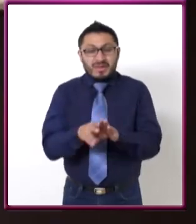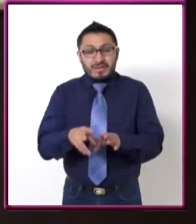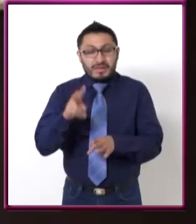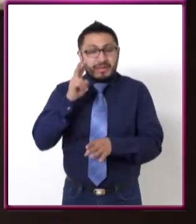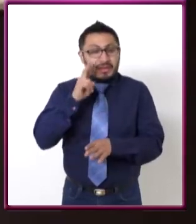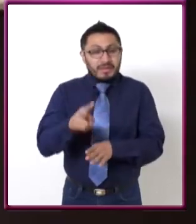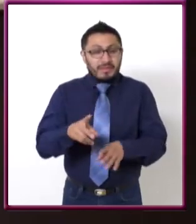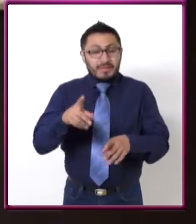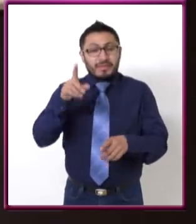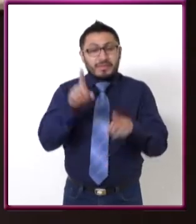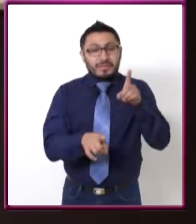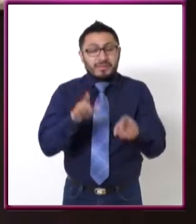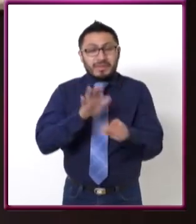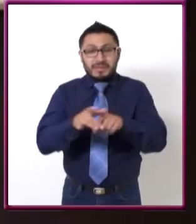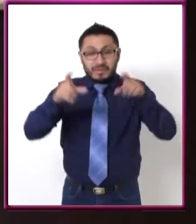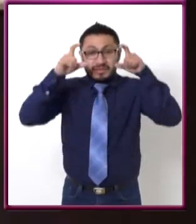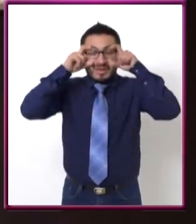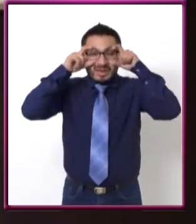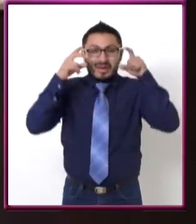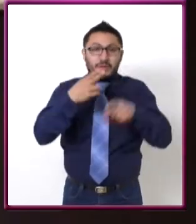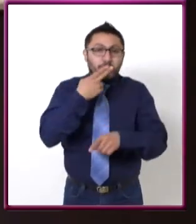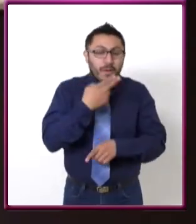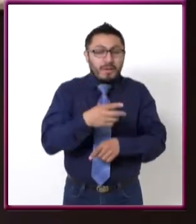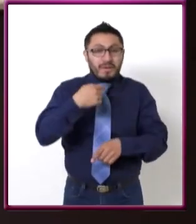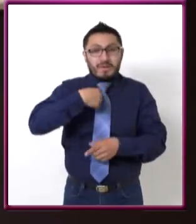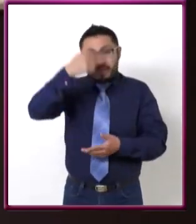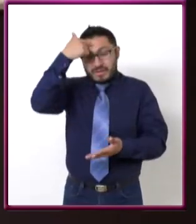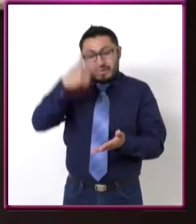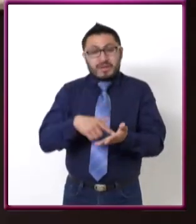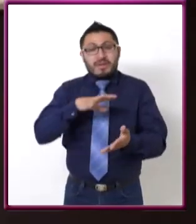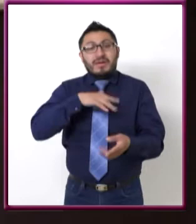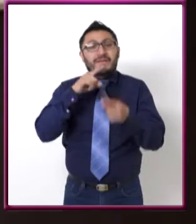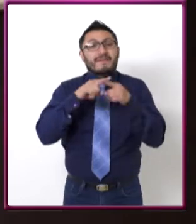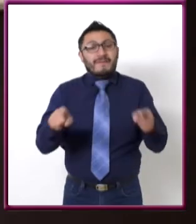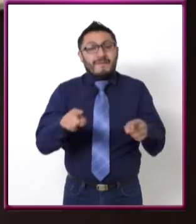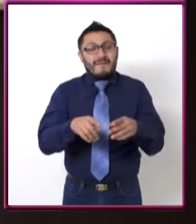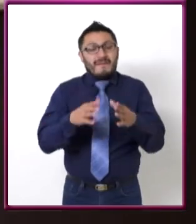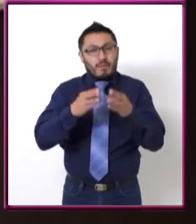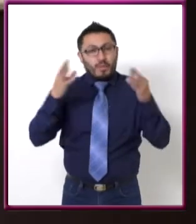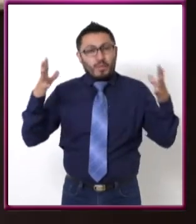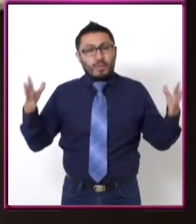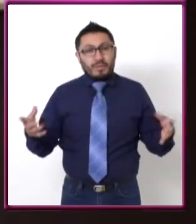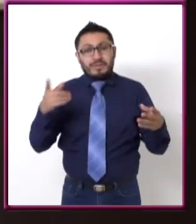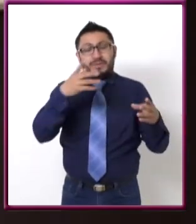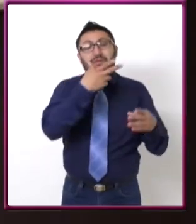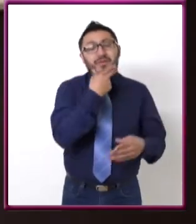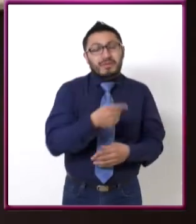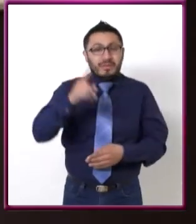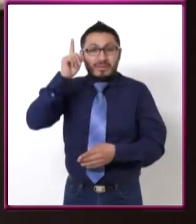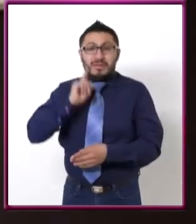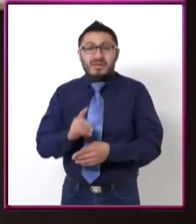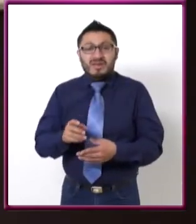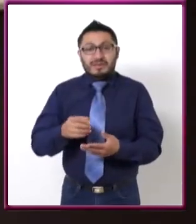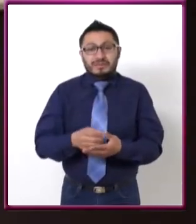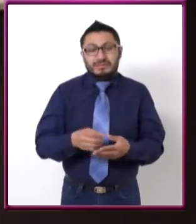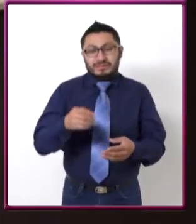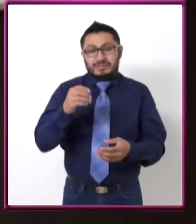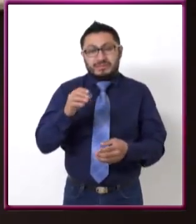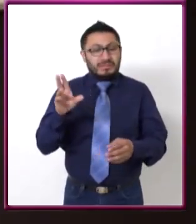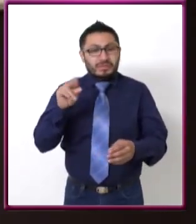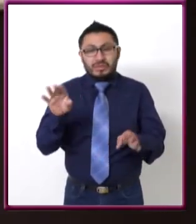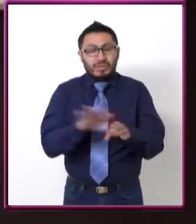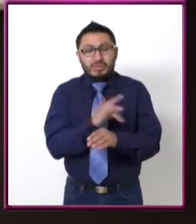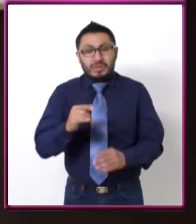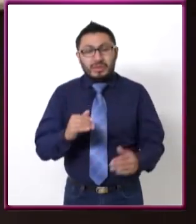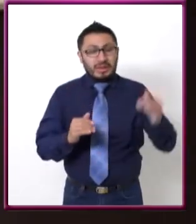le vemos el ojo con los lentes que traemos puestos. Y creo que hay una diferencia abismal entre hombre y mujer, no porque uno sea